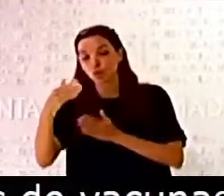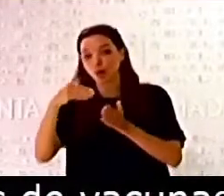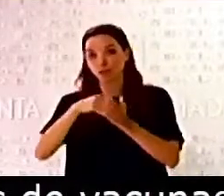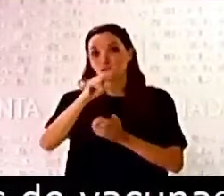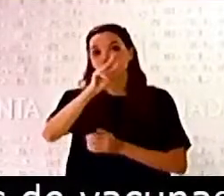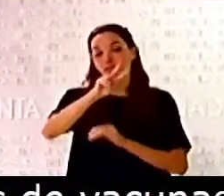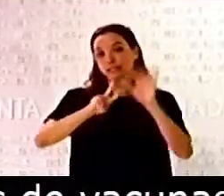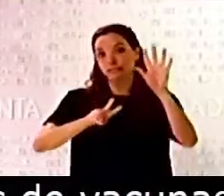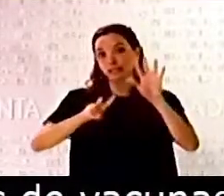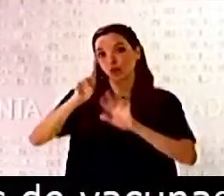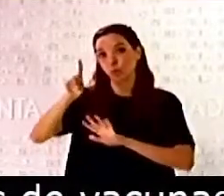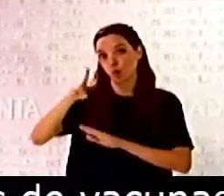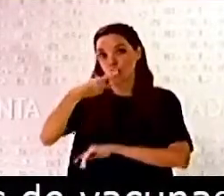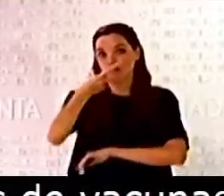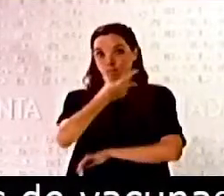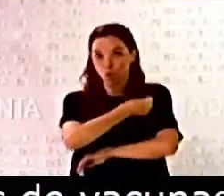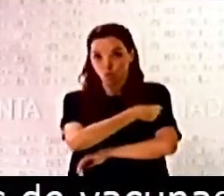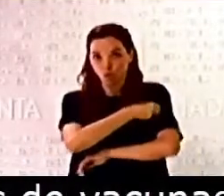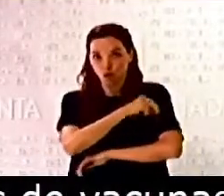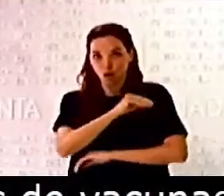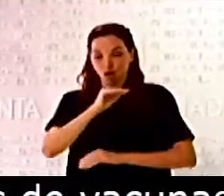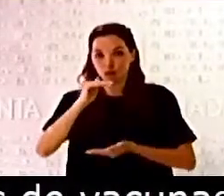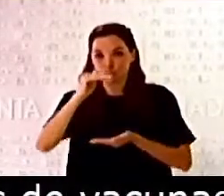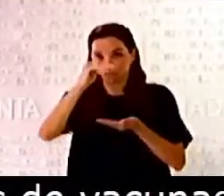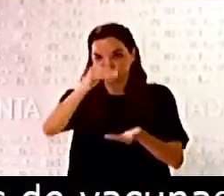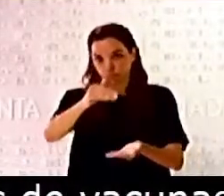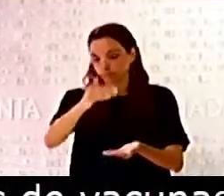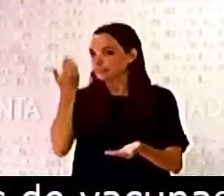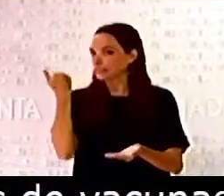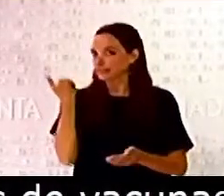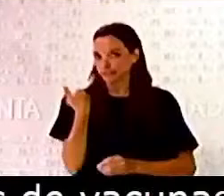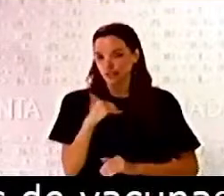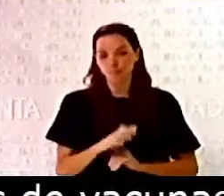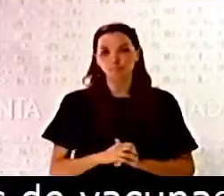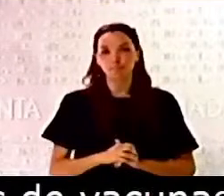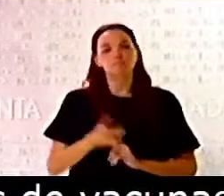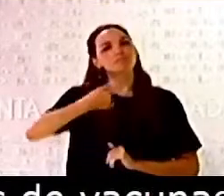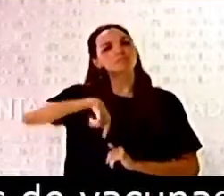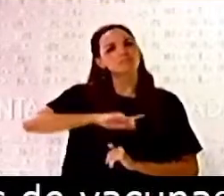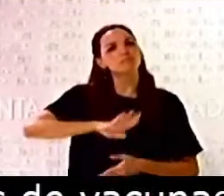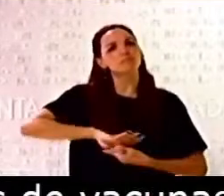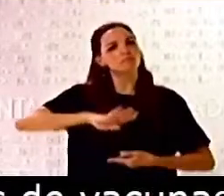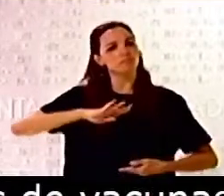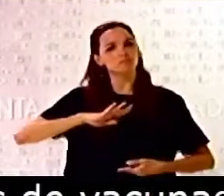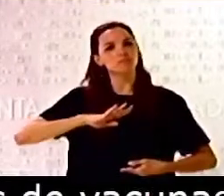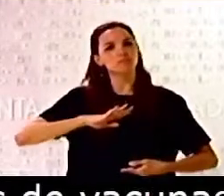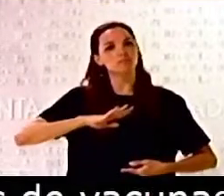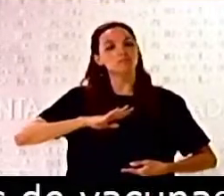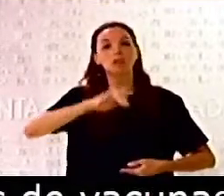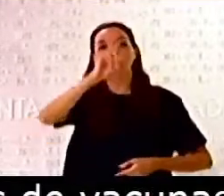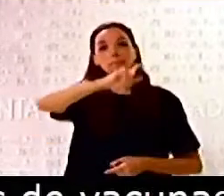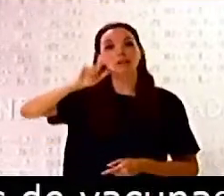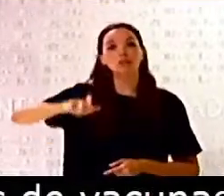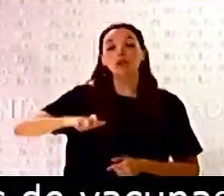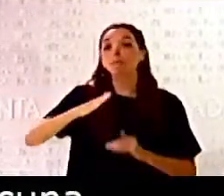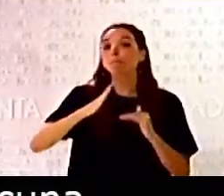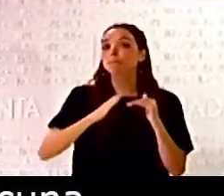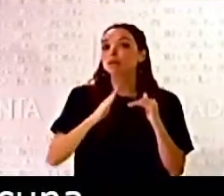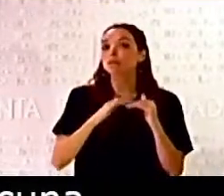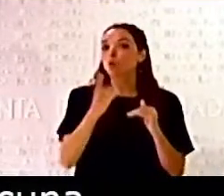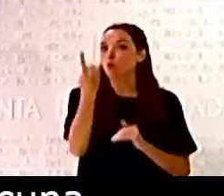1.661.271 dosis de la vacuna. Hemos sido capaces de inmunizar con al menos una